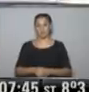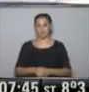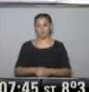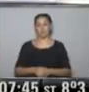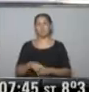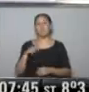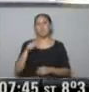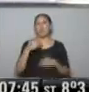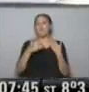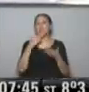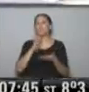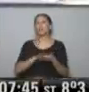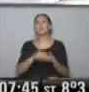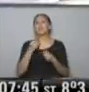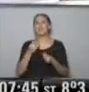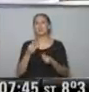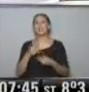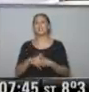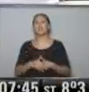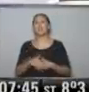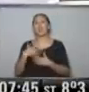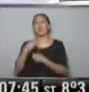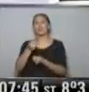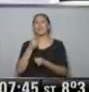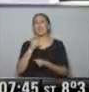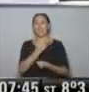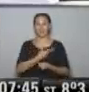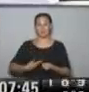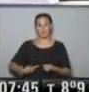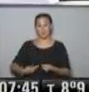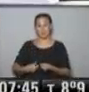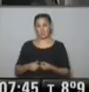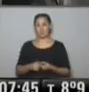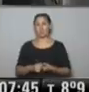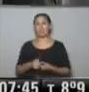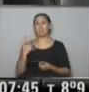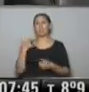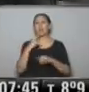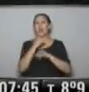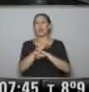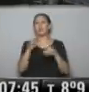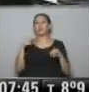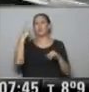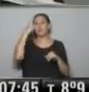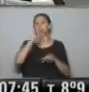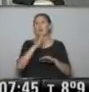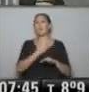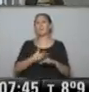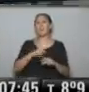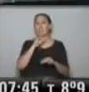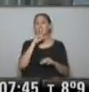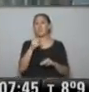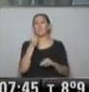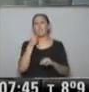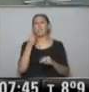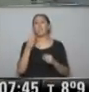y vamos a hablar ahora de la ayuda concreta del Estado nacional Raúl de la Torre los anuncios que hizo la presidenta Cristina Fernández y los